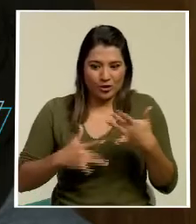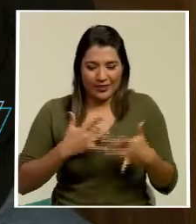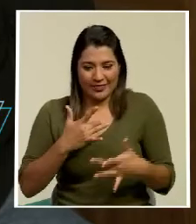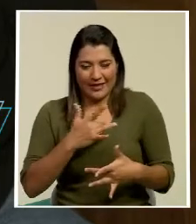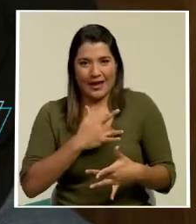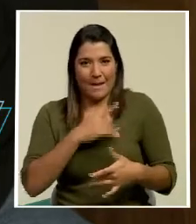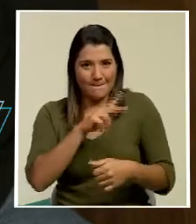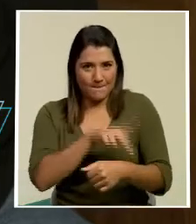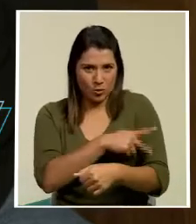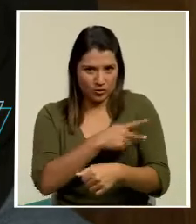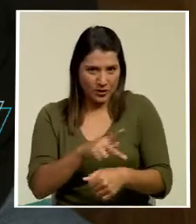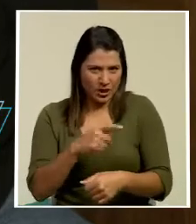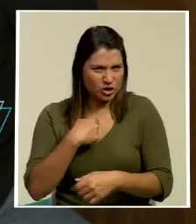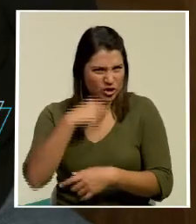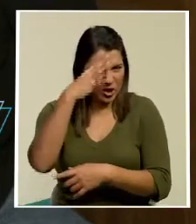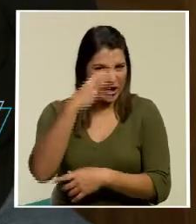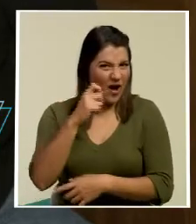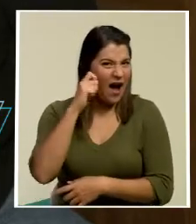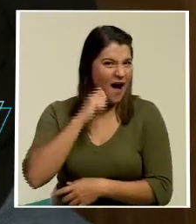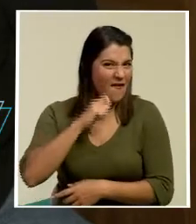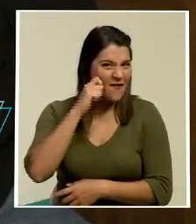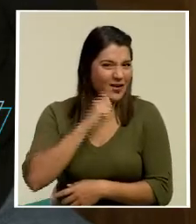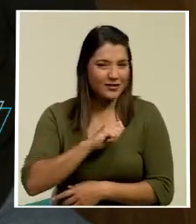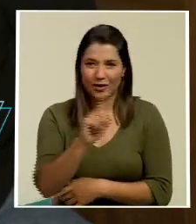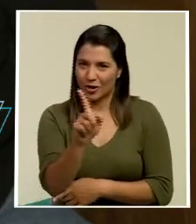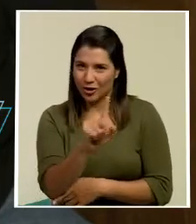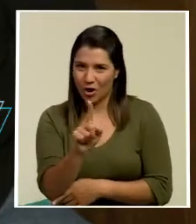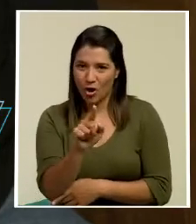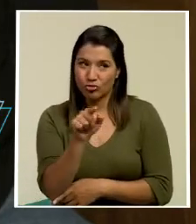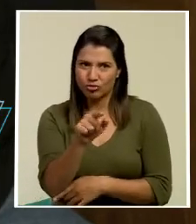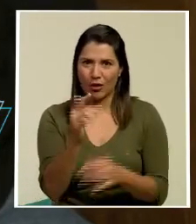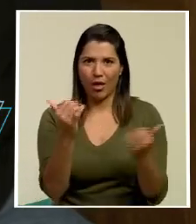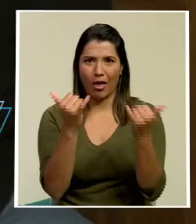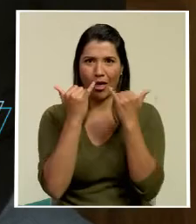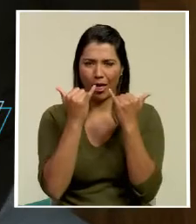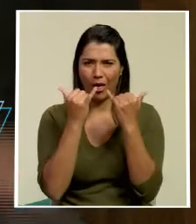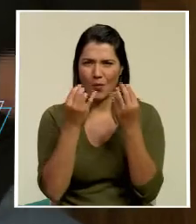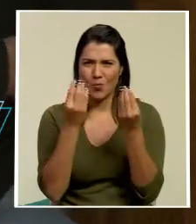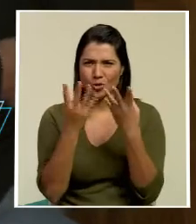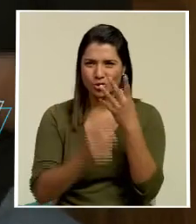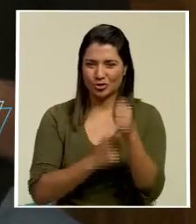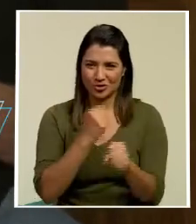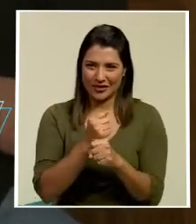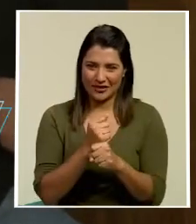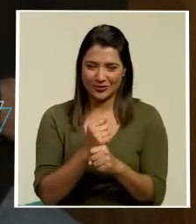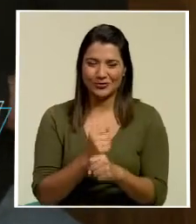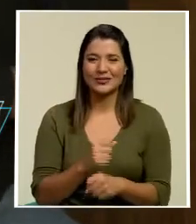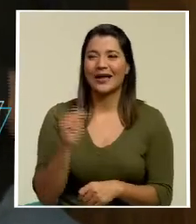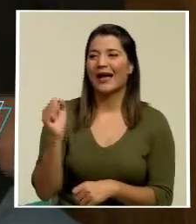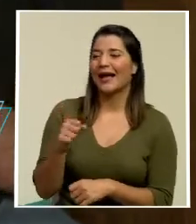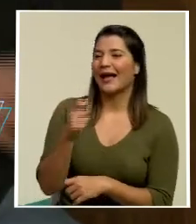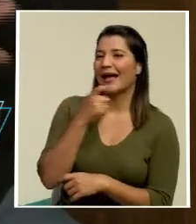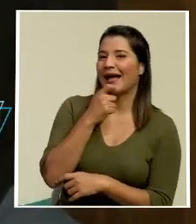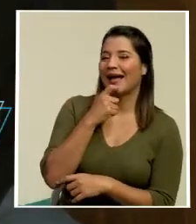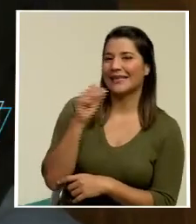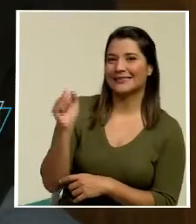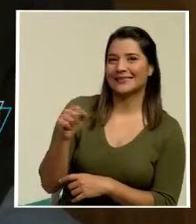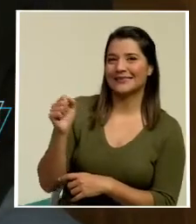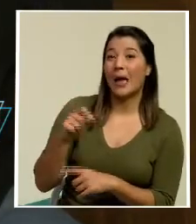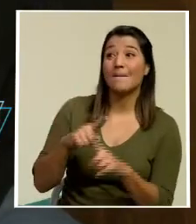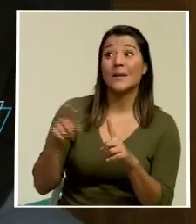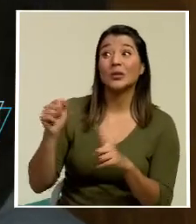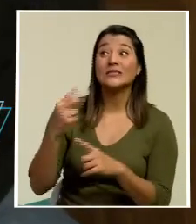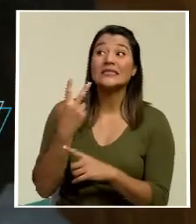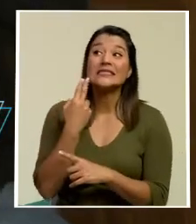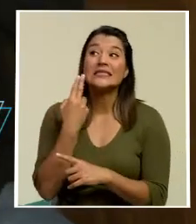veo que afeitándote no, porque no te afeitas. Tenés una barba de muchos años. Sí, no, pero me la